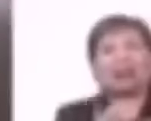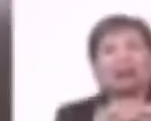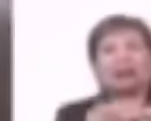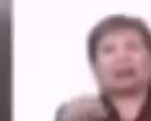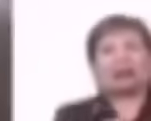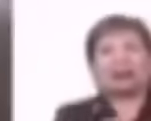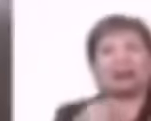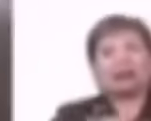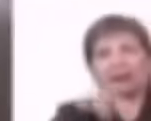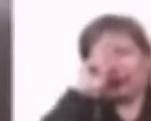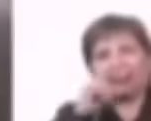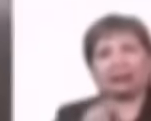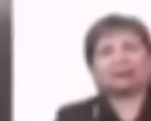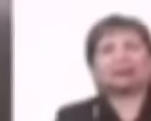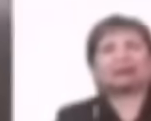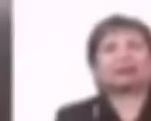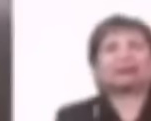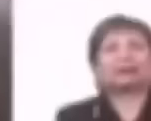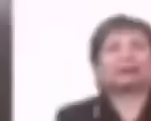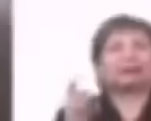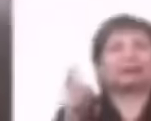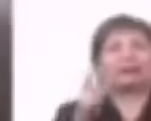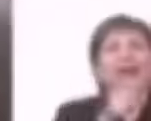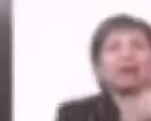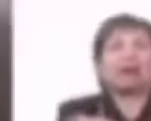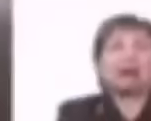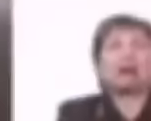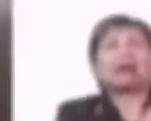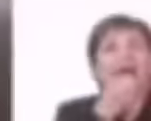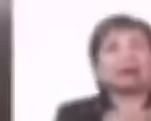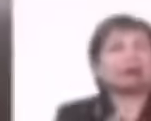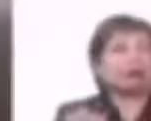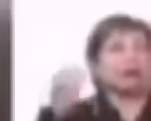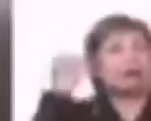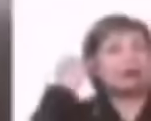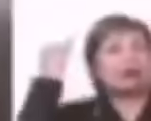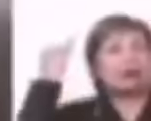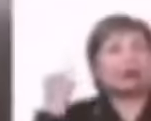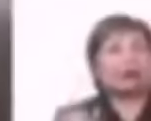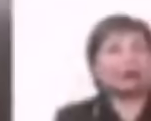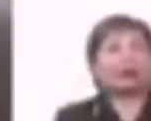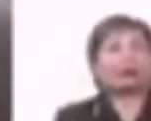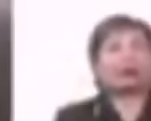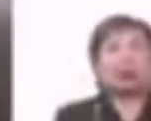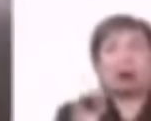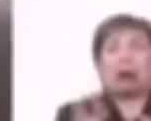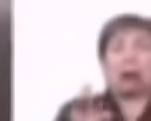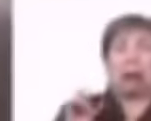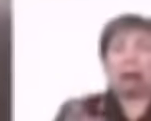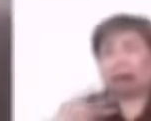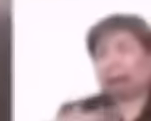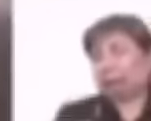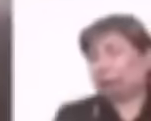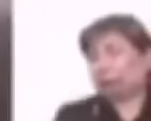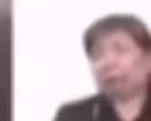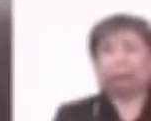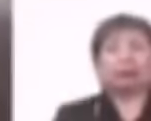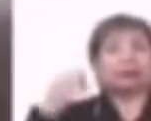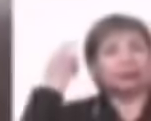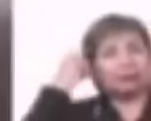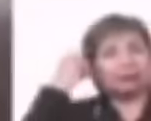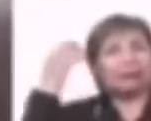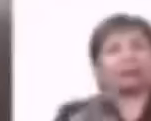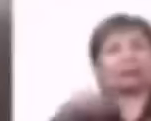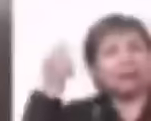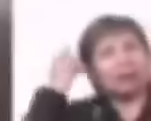reactivación económica en el país. Aquellos que abrazan lamentablemente esas ideologías de odio y de resentimiento que generan ese